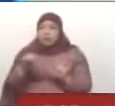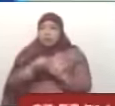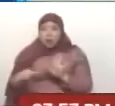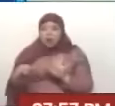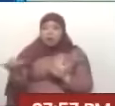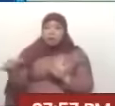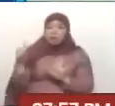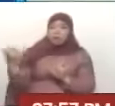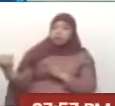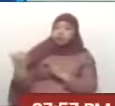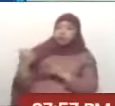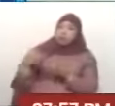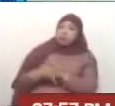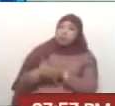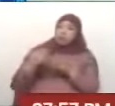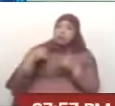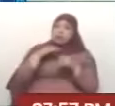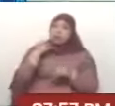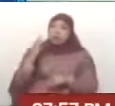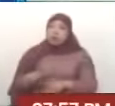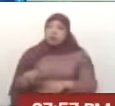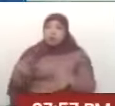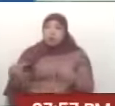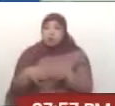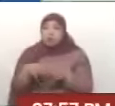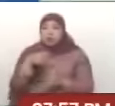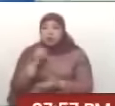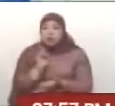un ejército, derrocaba el gobierno que quisiera construir un ejército.